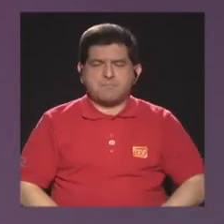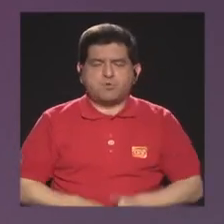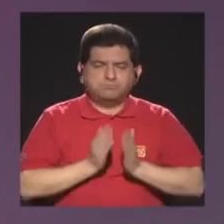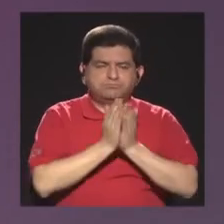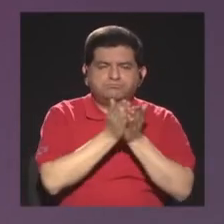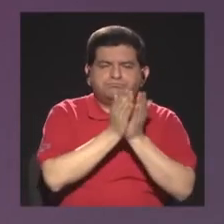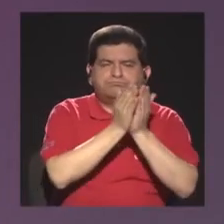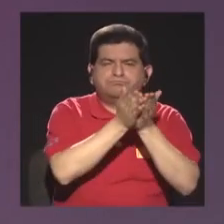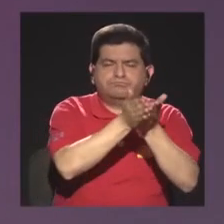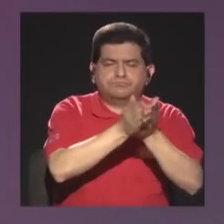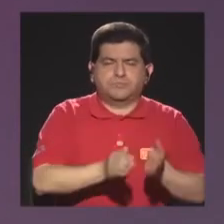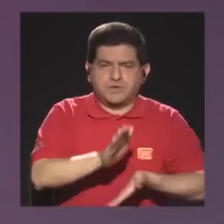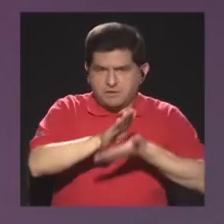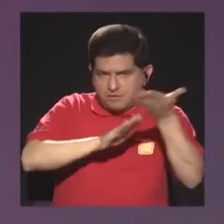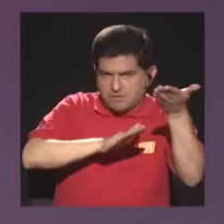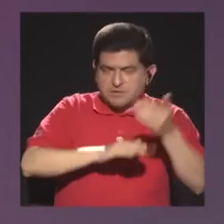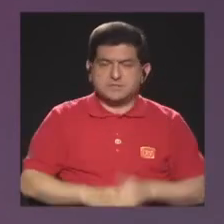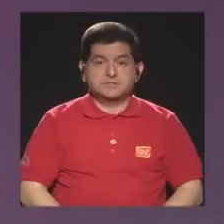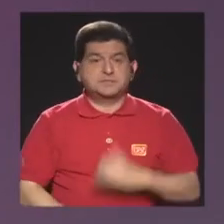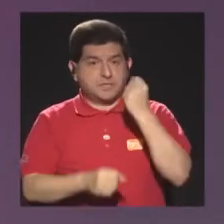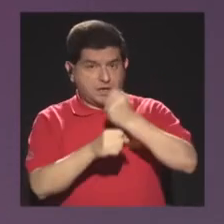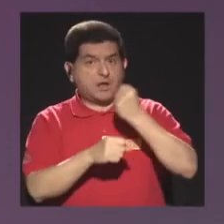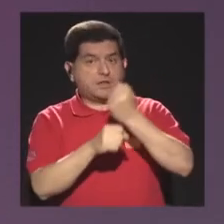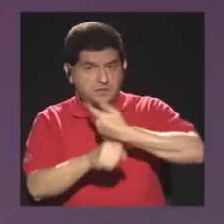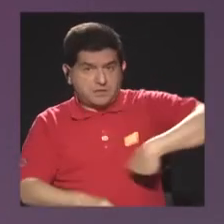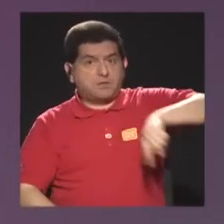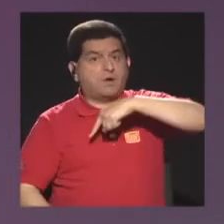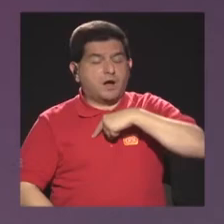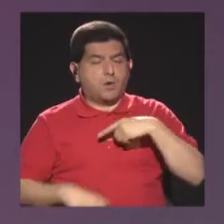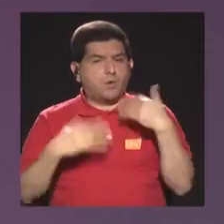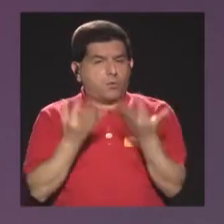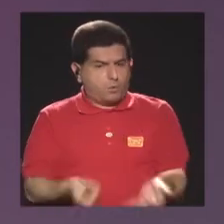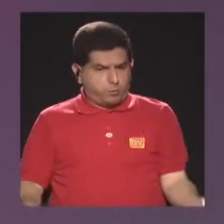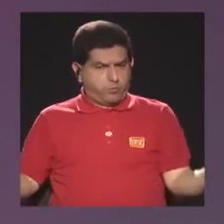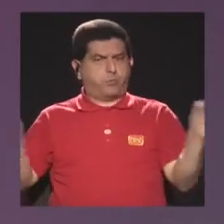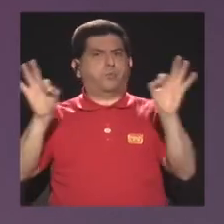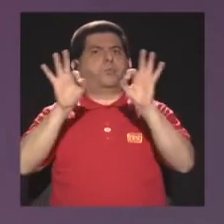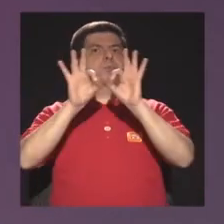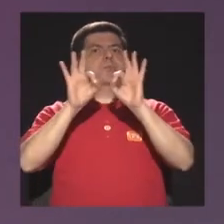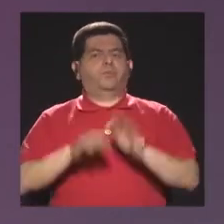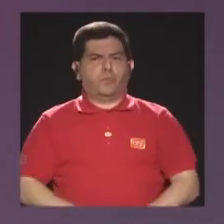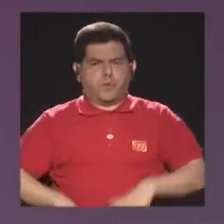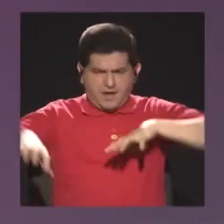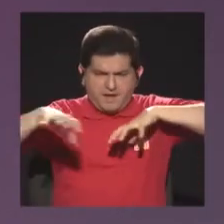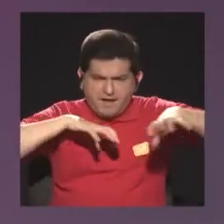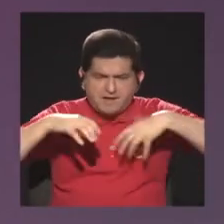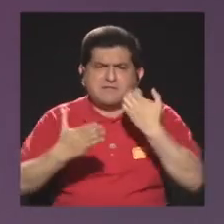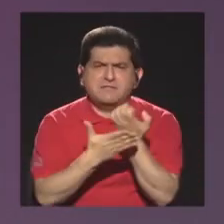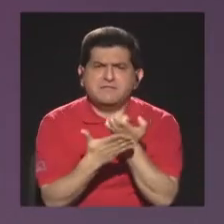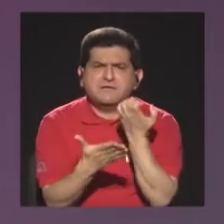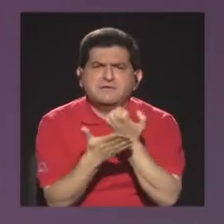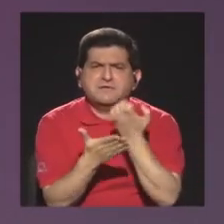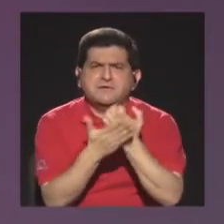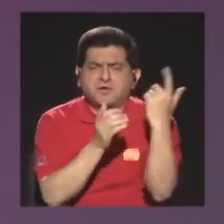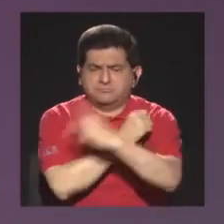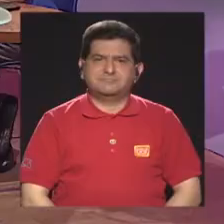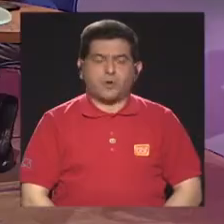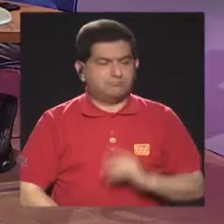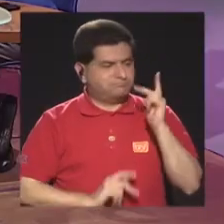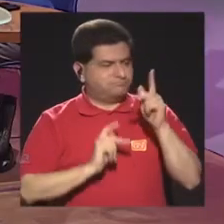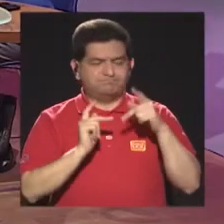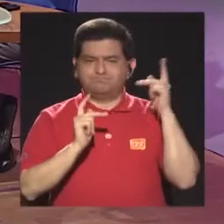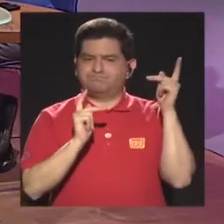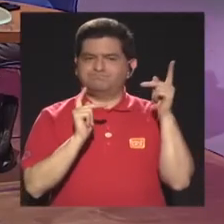que la tarea que tenemos es una tarea muy importante para dinamizar la economía de nuestro